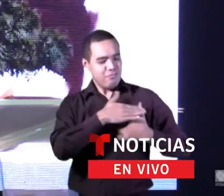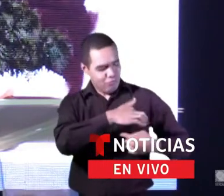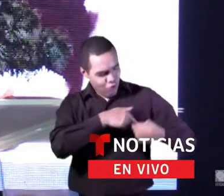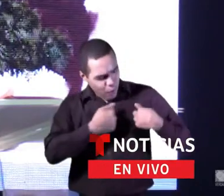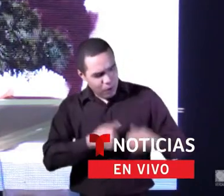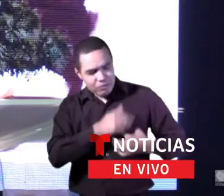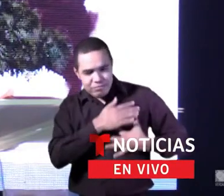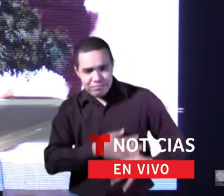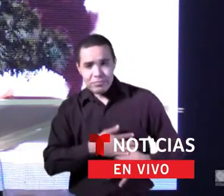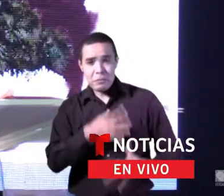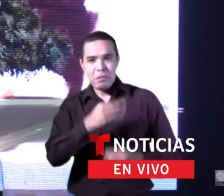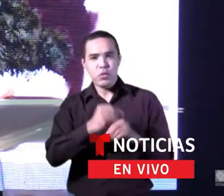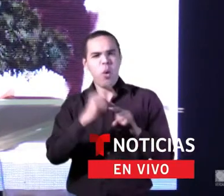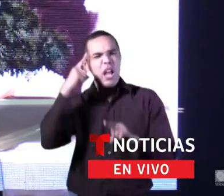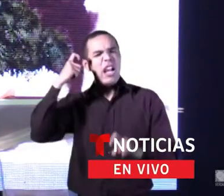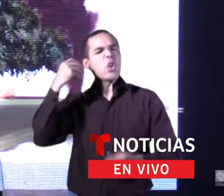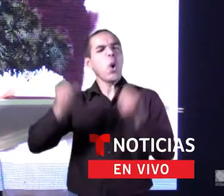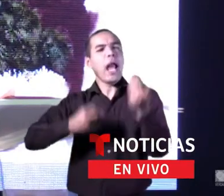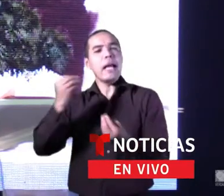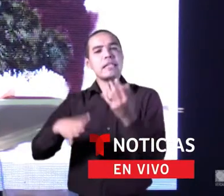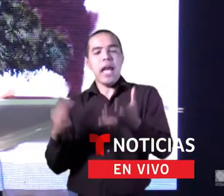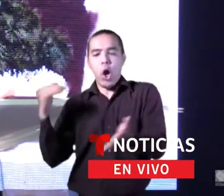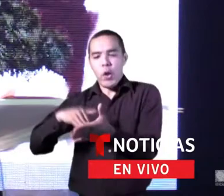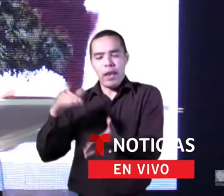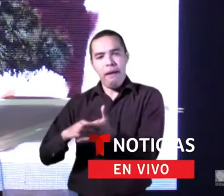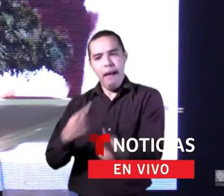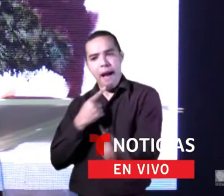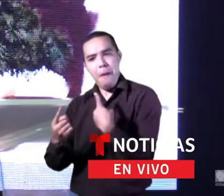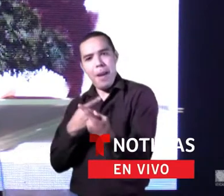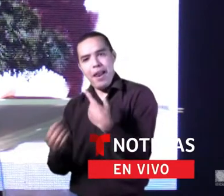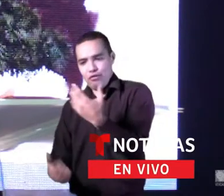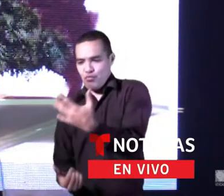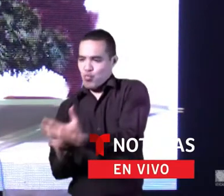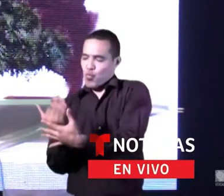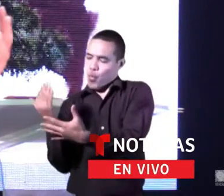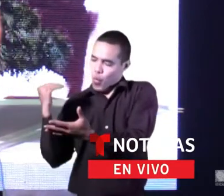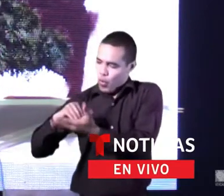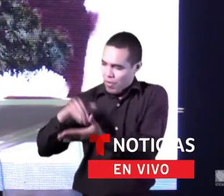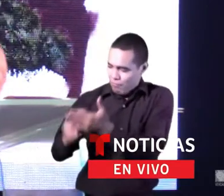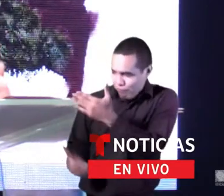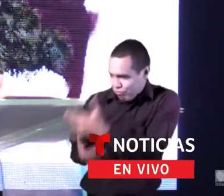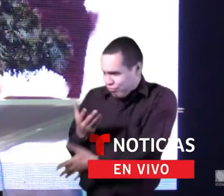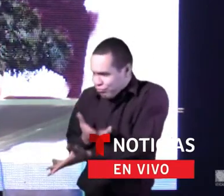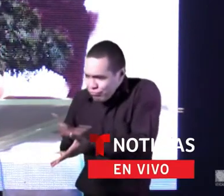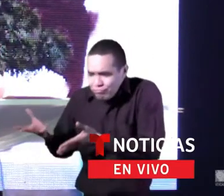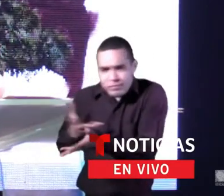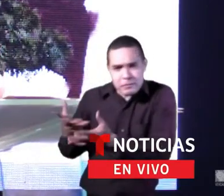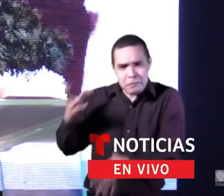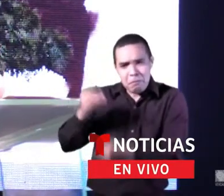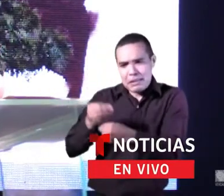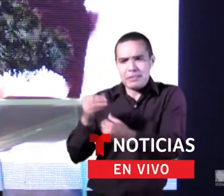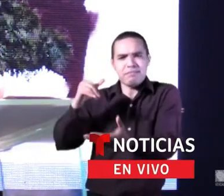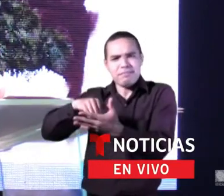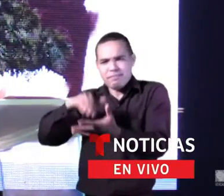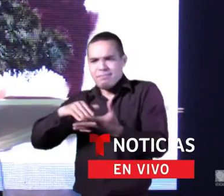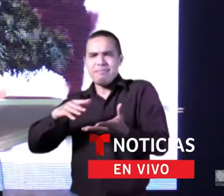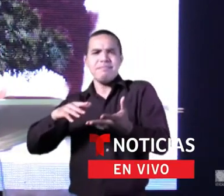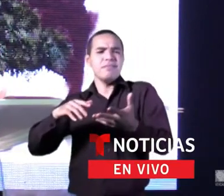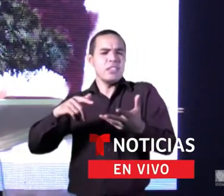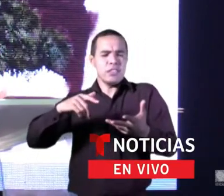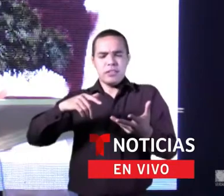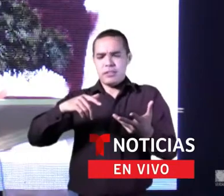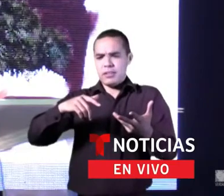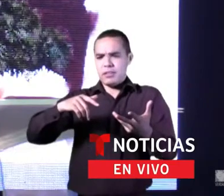de hablarnos para inaugurar otro tipo de relación entre nosotros acorde con nuestra